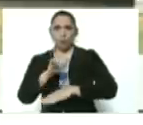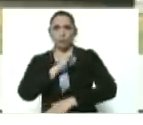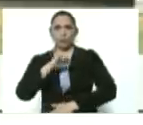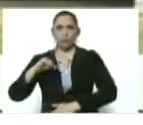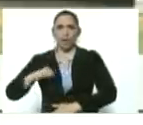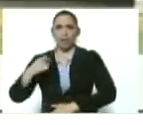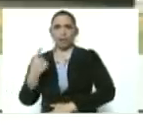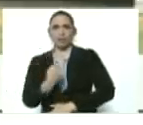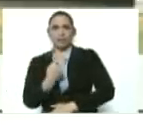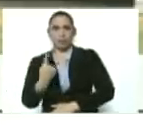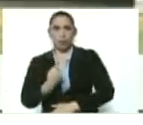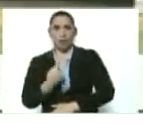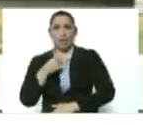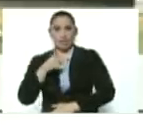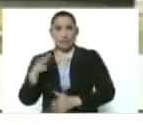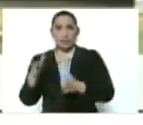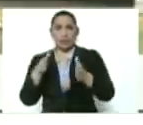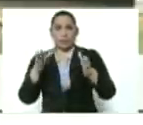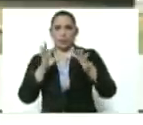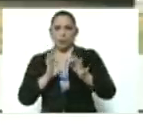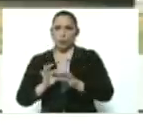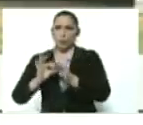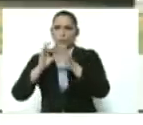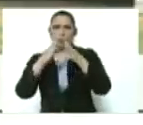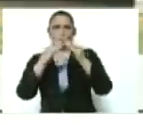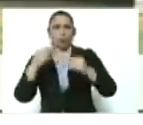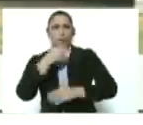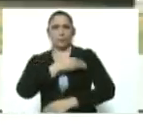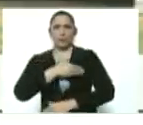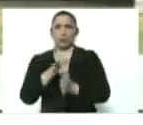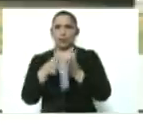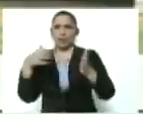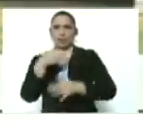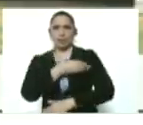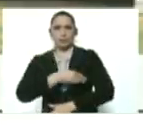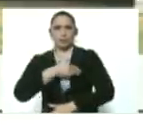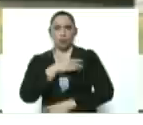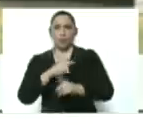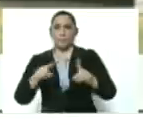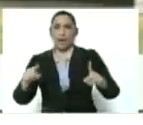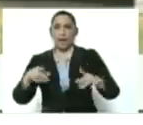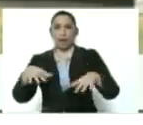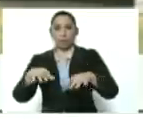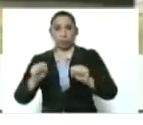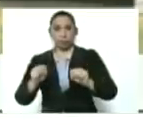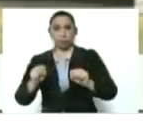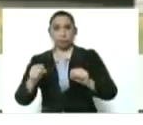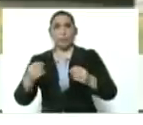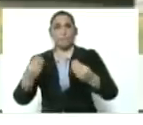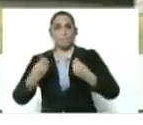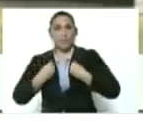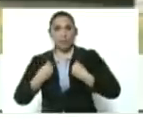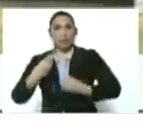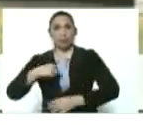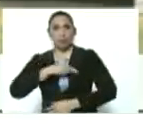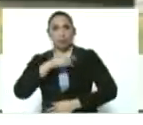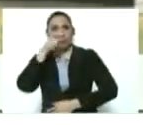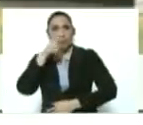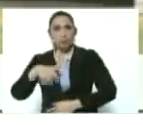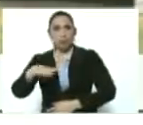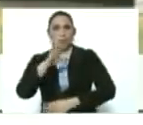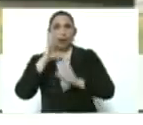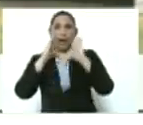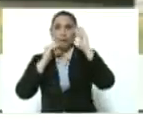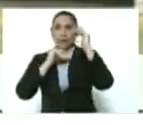este es el camino unir todas las misiones grandes misiones para asegurar la vida de nuestro pueblo para